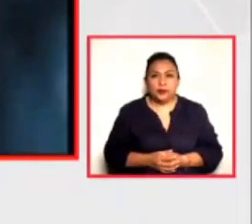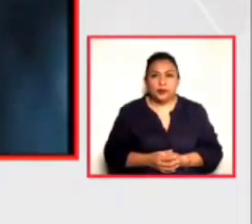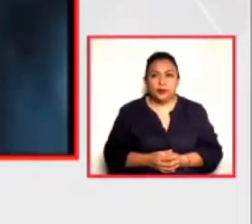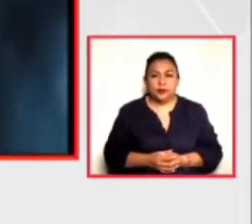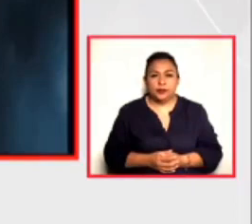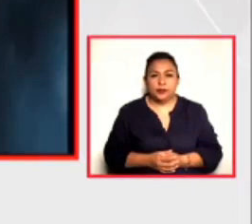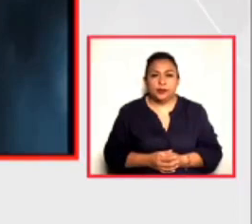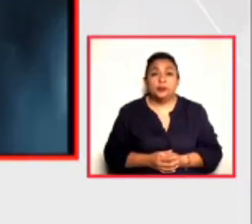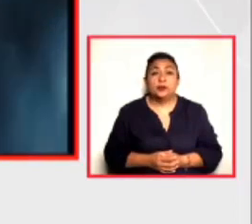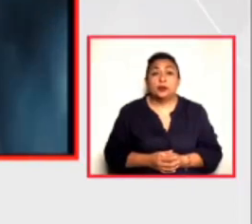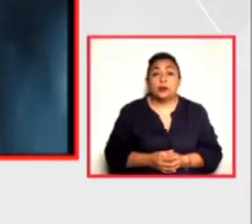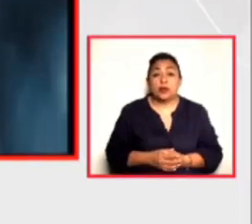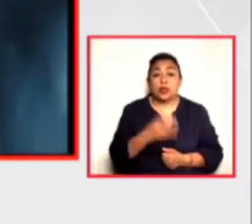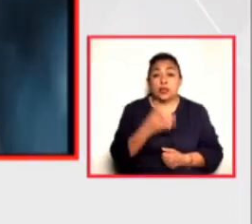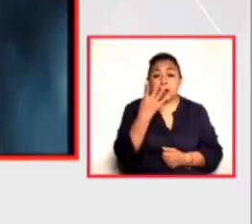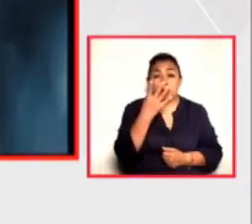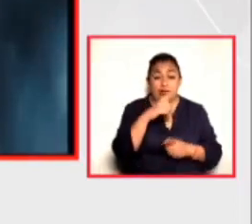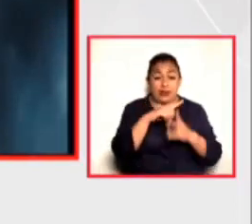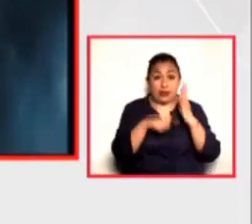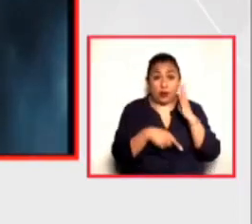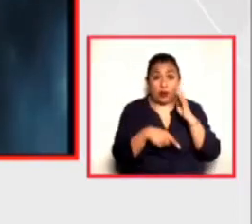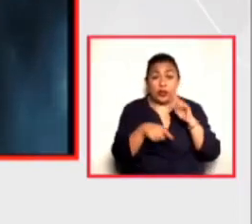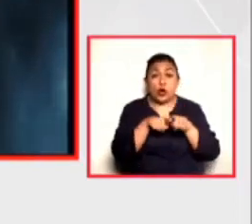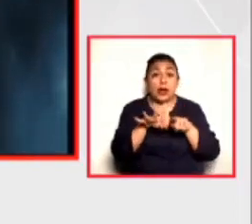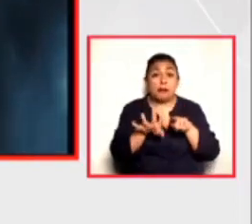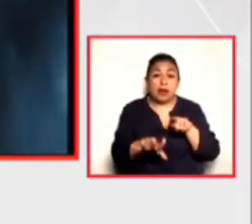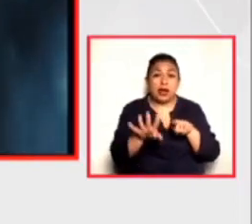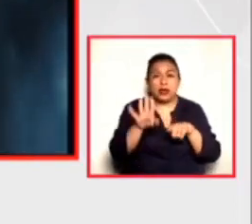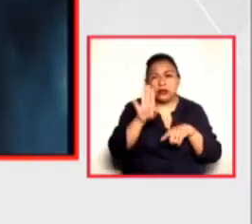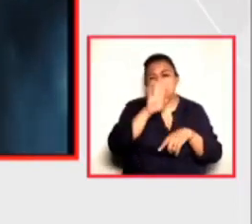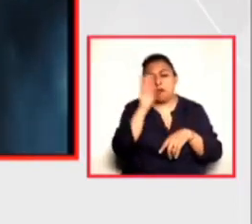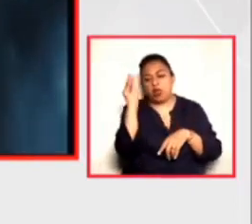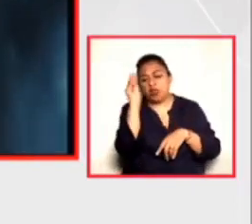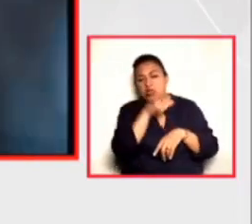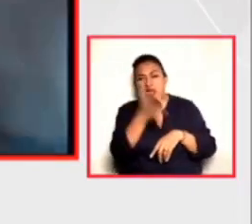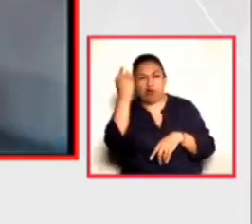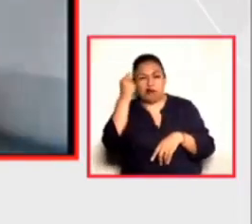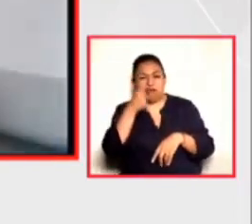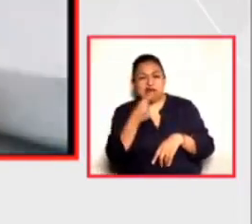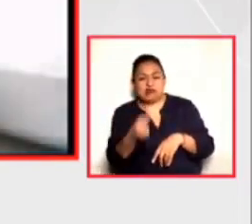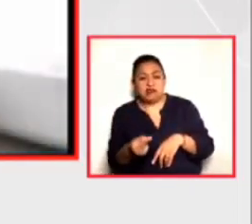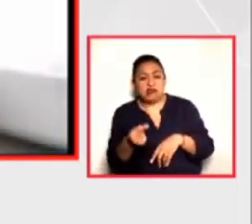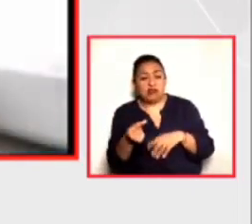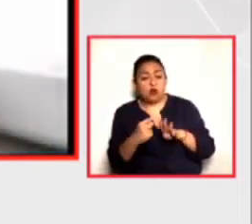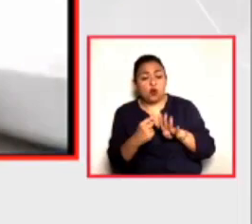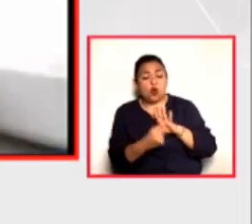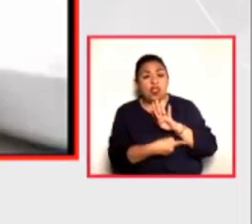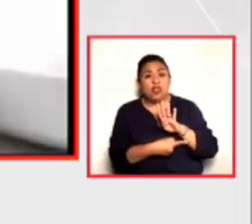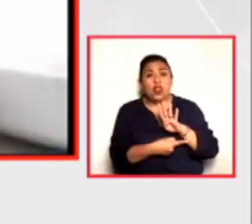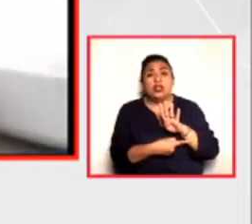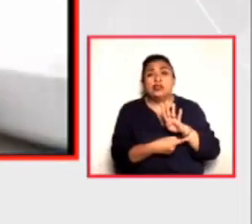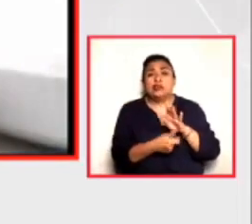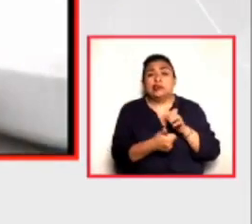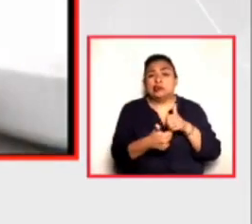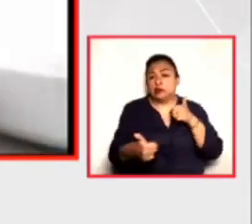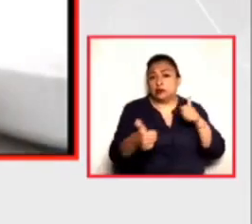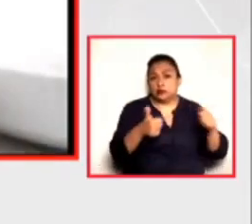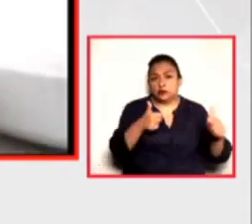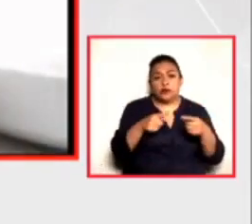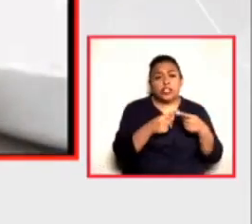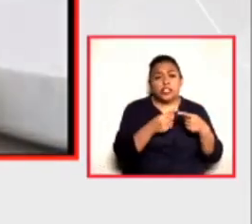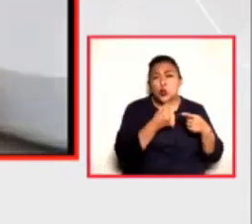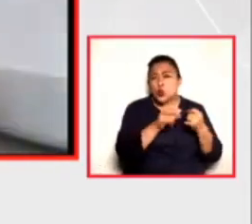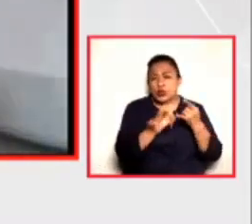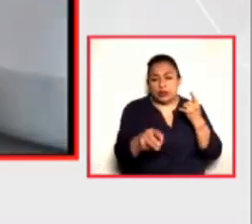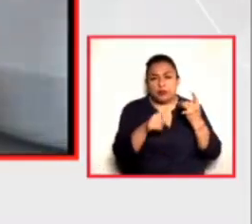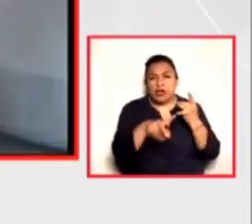Cuatro hermanas que fueron abandonadas por su madre cuando eran niñas se mantienen distantes. La menor hace todos los esfuerzos para